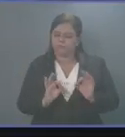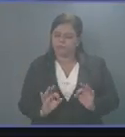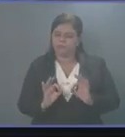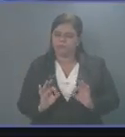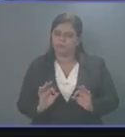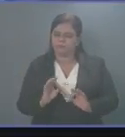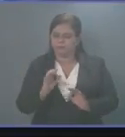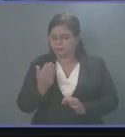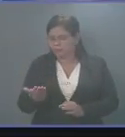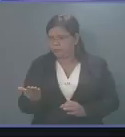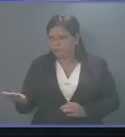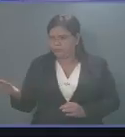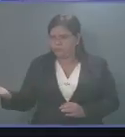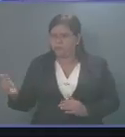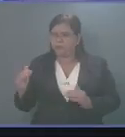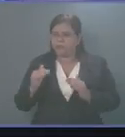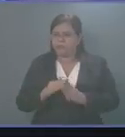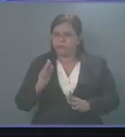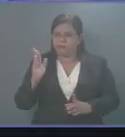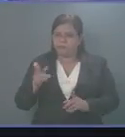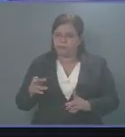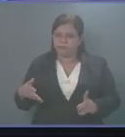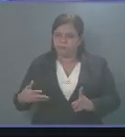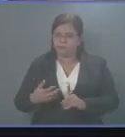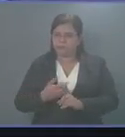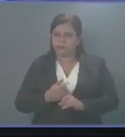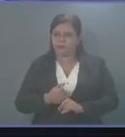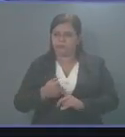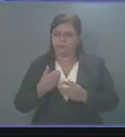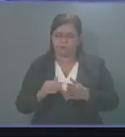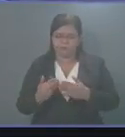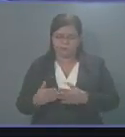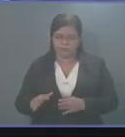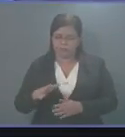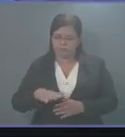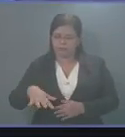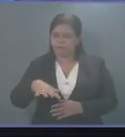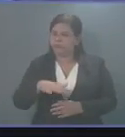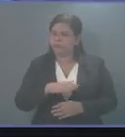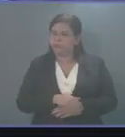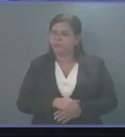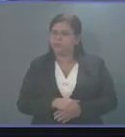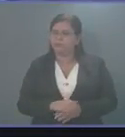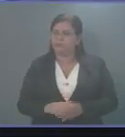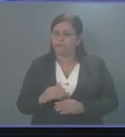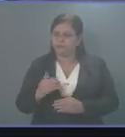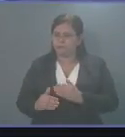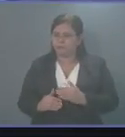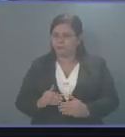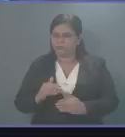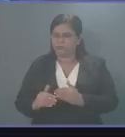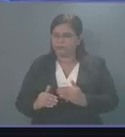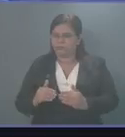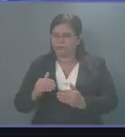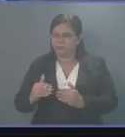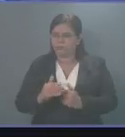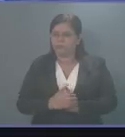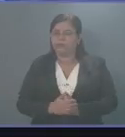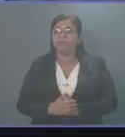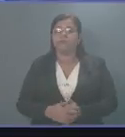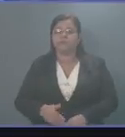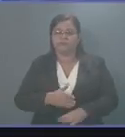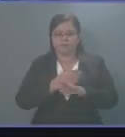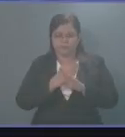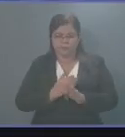recursos. Con igual finalidad, fomentará los diversos sectores de la producción y defenderá